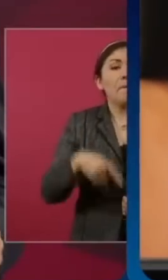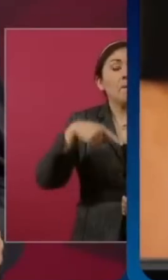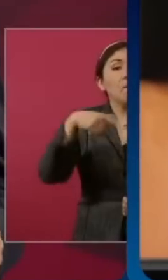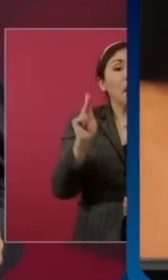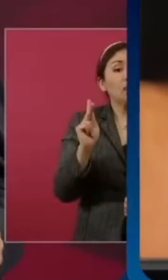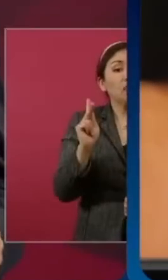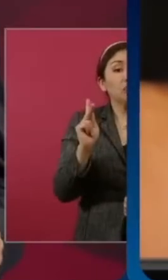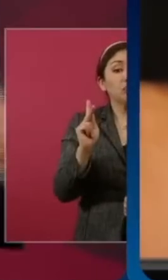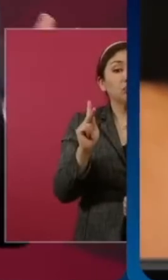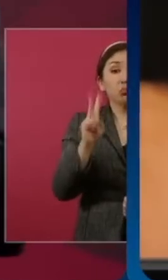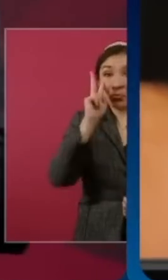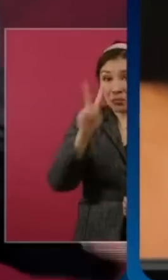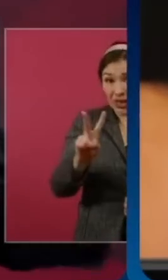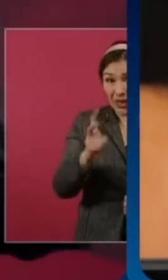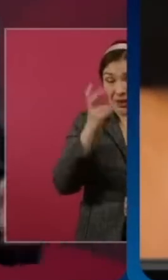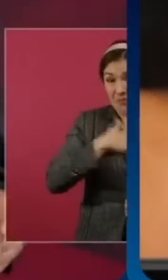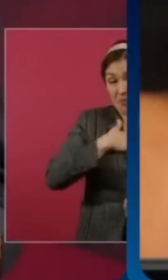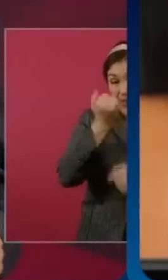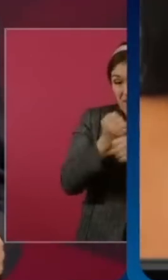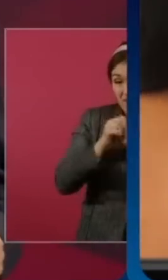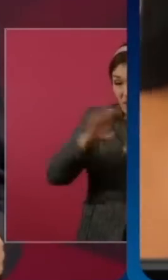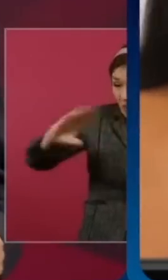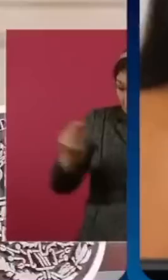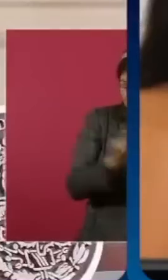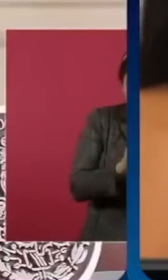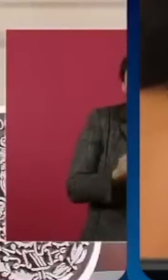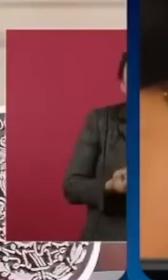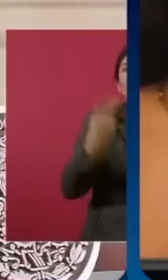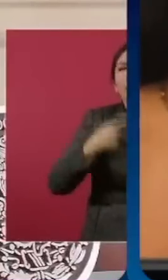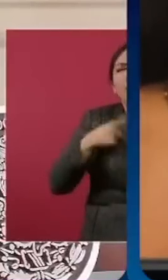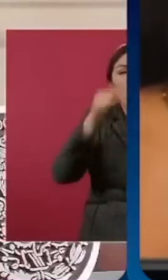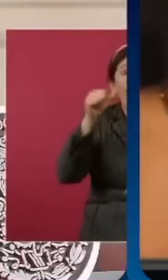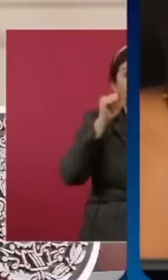pues de acuerdo al informe que tengo, 3,000 personas.